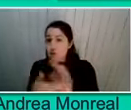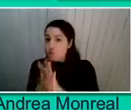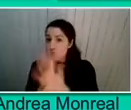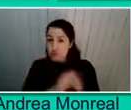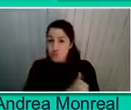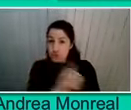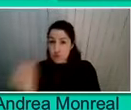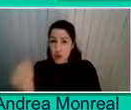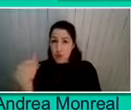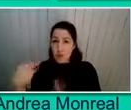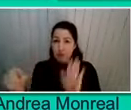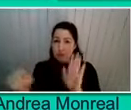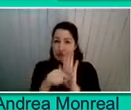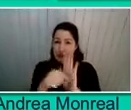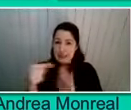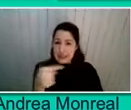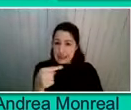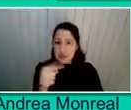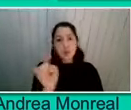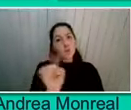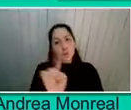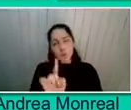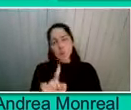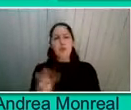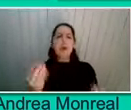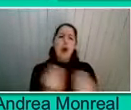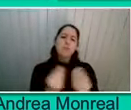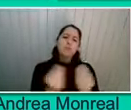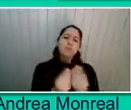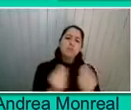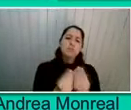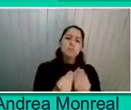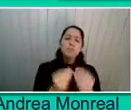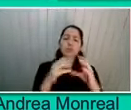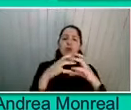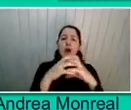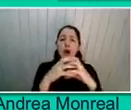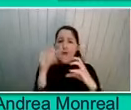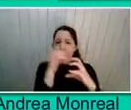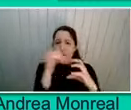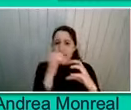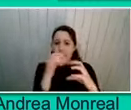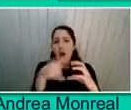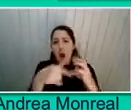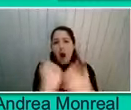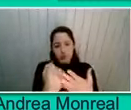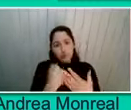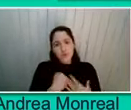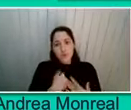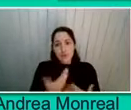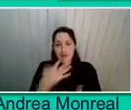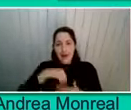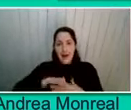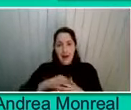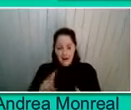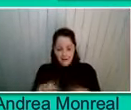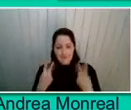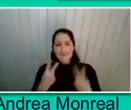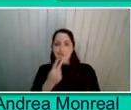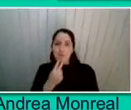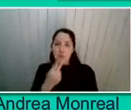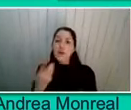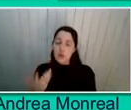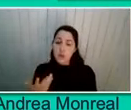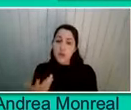bacterias, tenemos infinidad de bacterias que nos ayudan a la vida, ¿no es cierto? y también hongos,